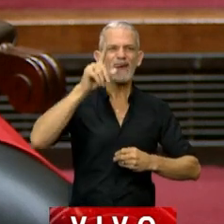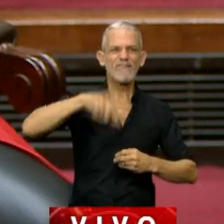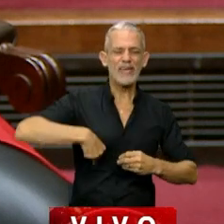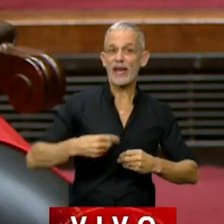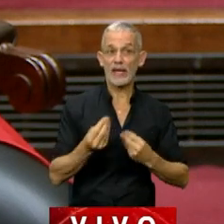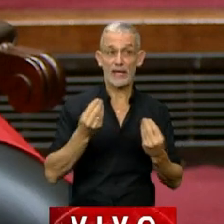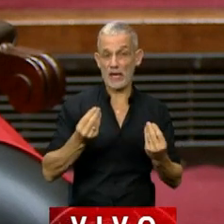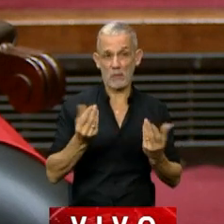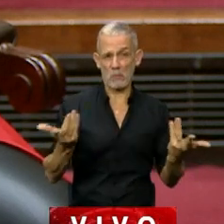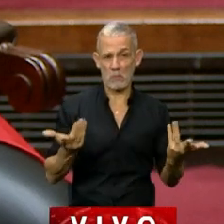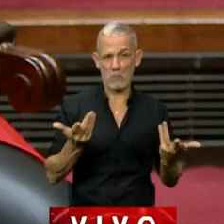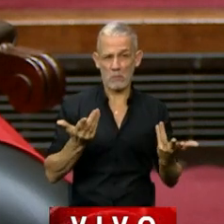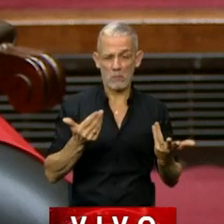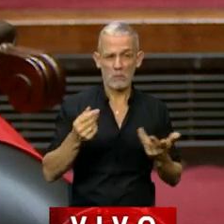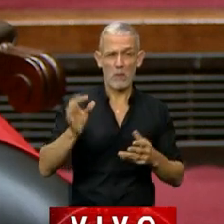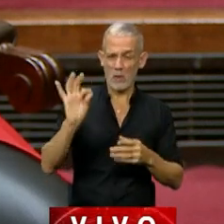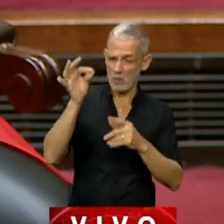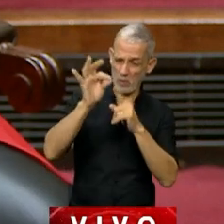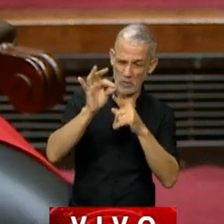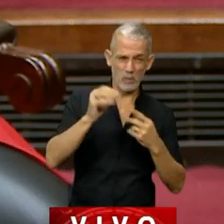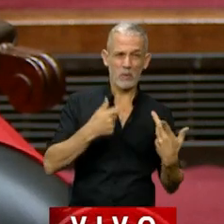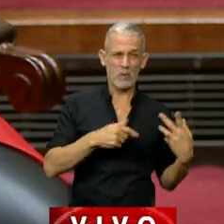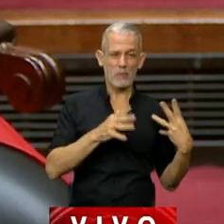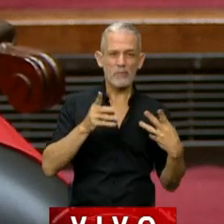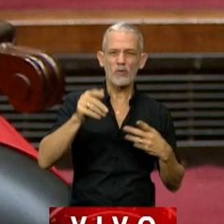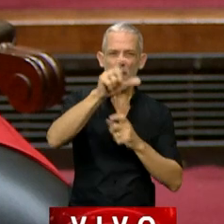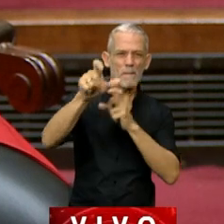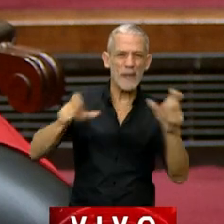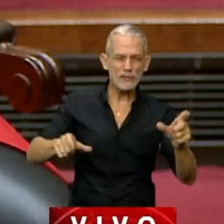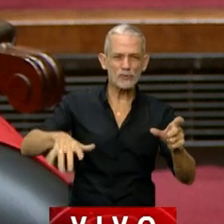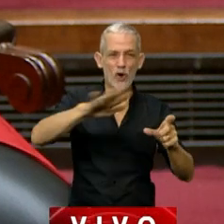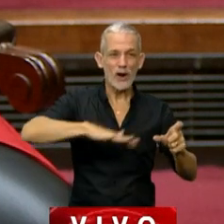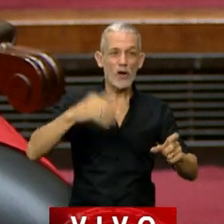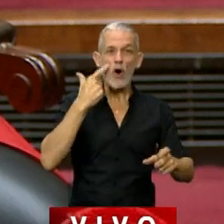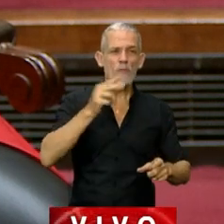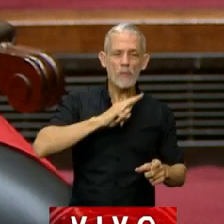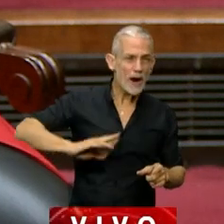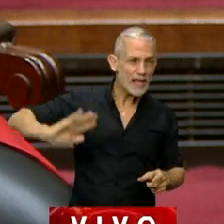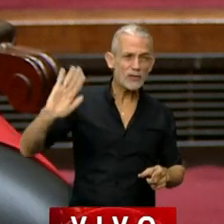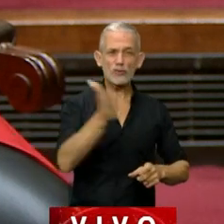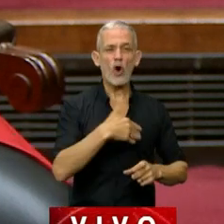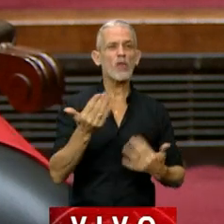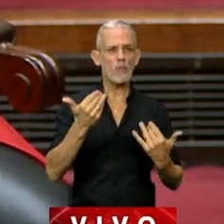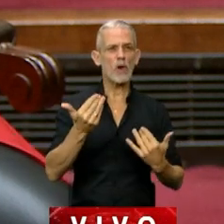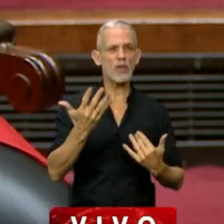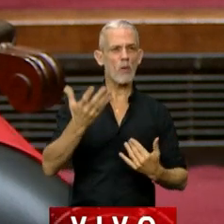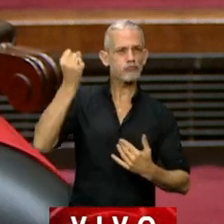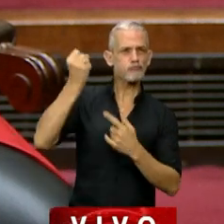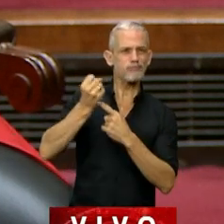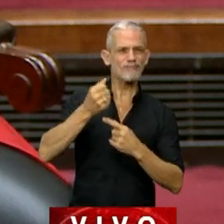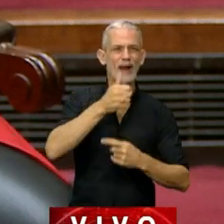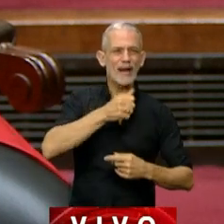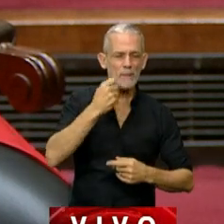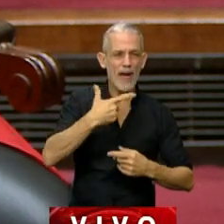que la necesidad de que todos los ciudadanos y todas las ciudadanas puedan acceder a